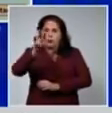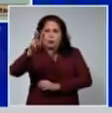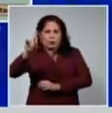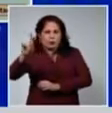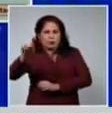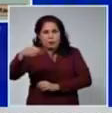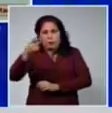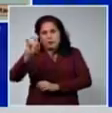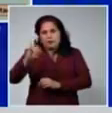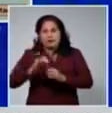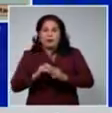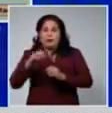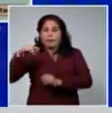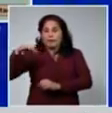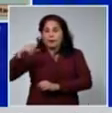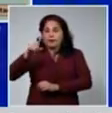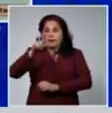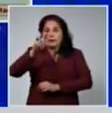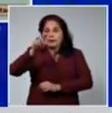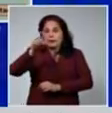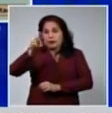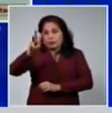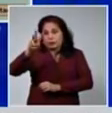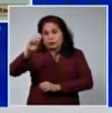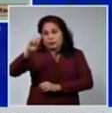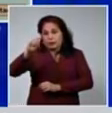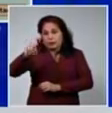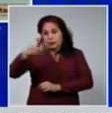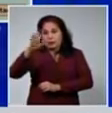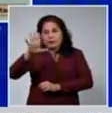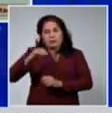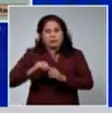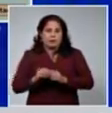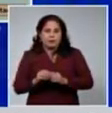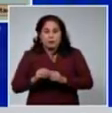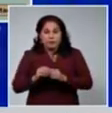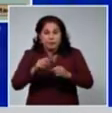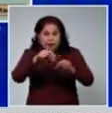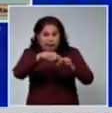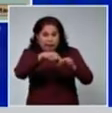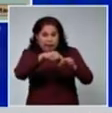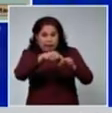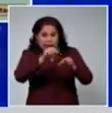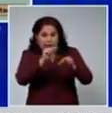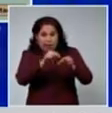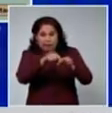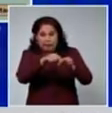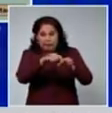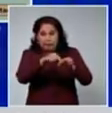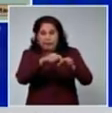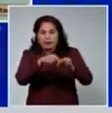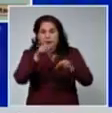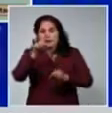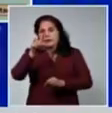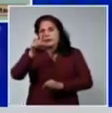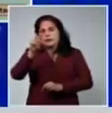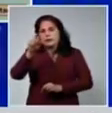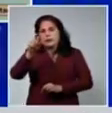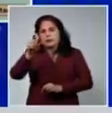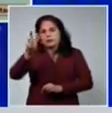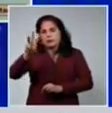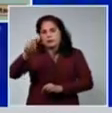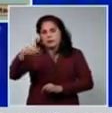final a 130,5 el municipio expresiones de la gente a 113,8